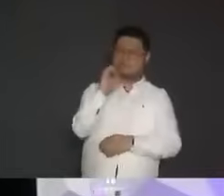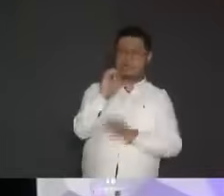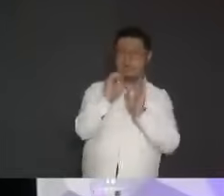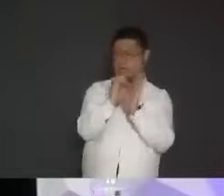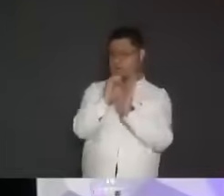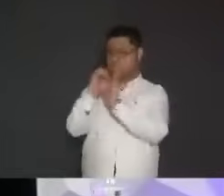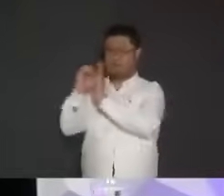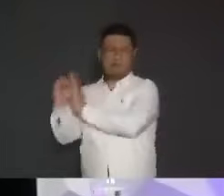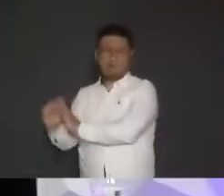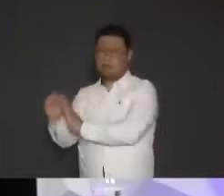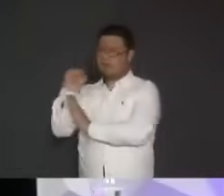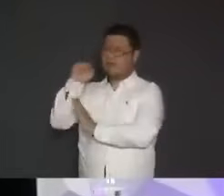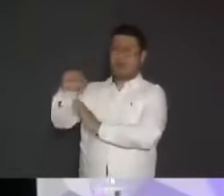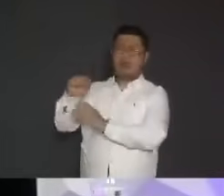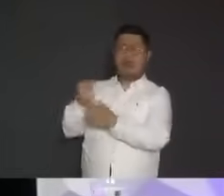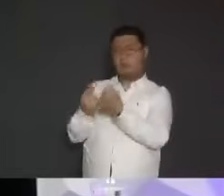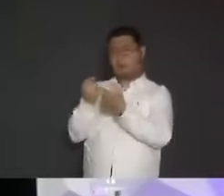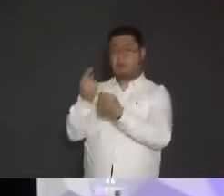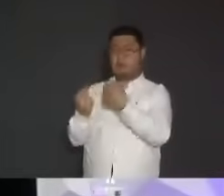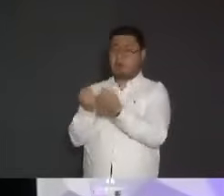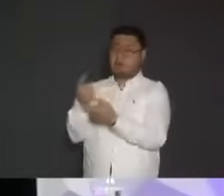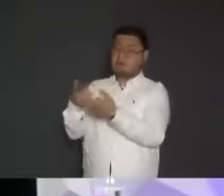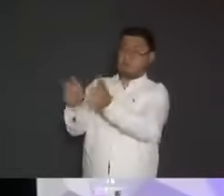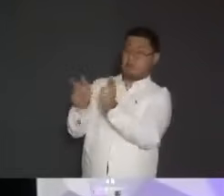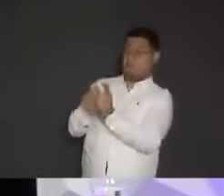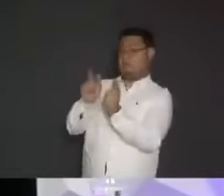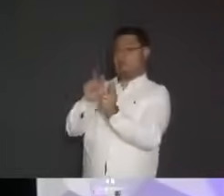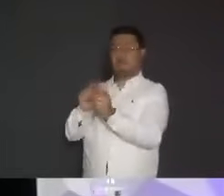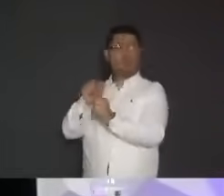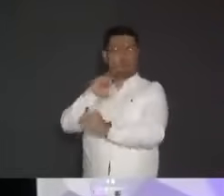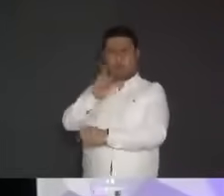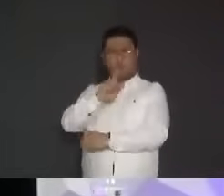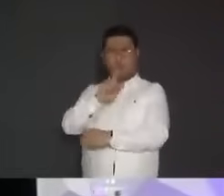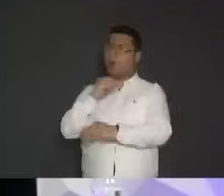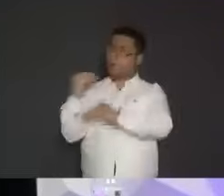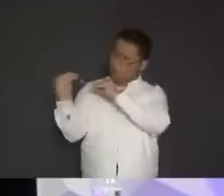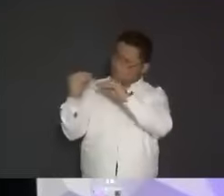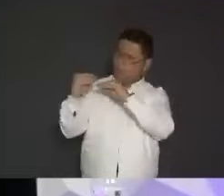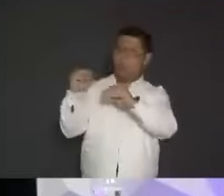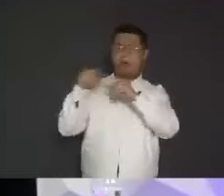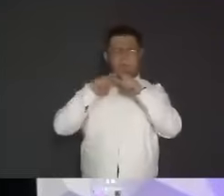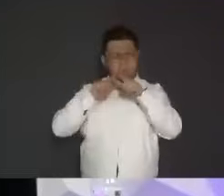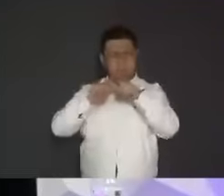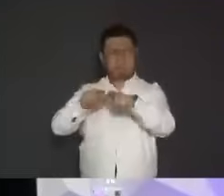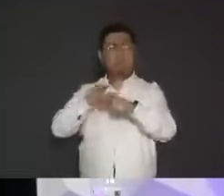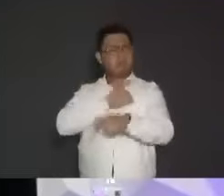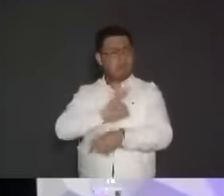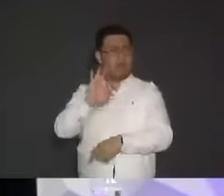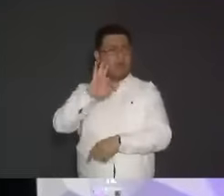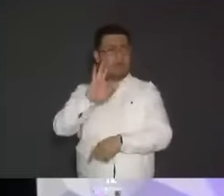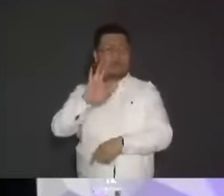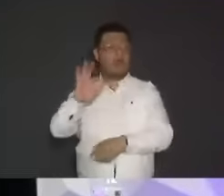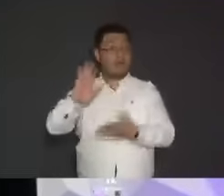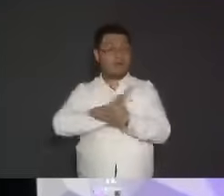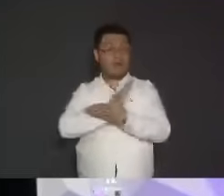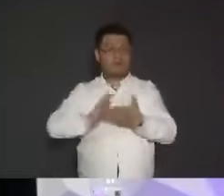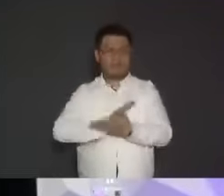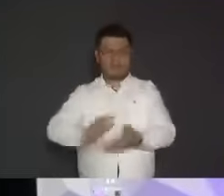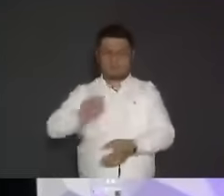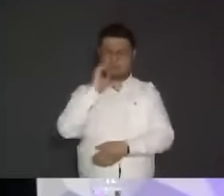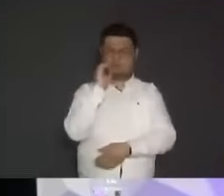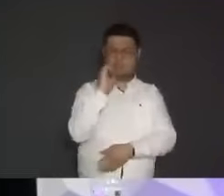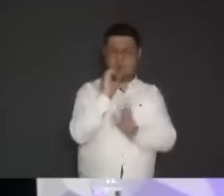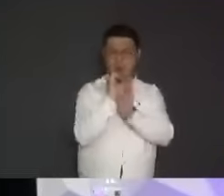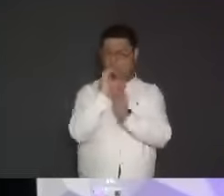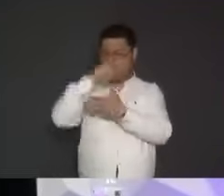Toby, para que todos los constructores puedan competir adecuadamente. Y habrá cero moches para que las obras